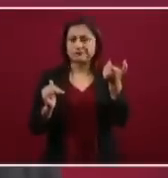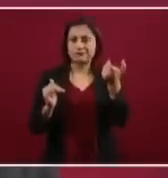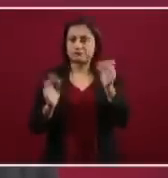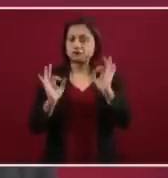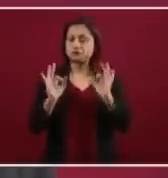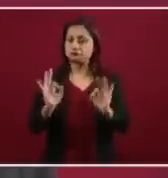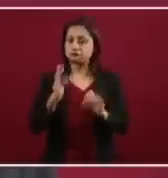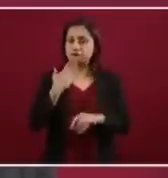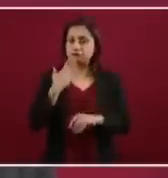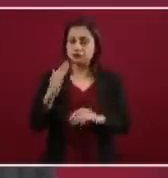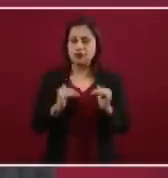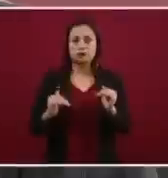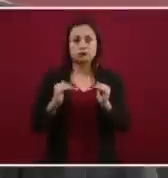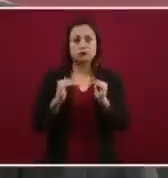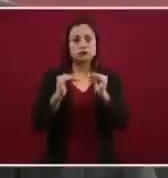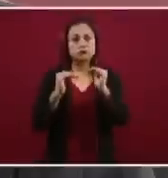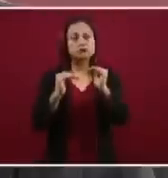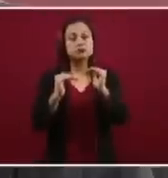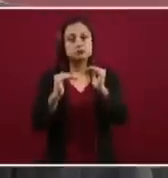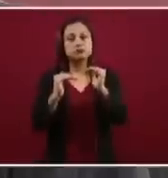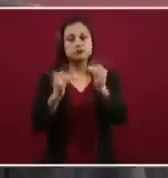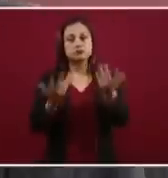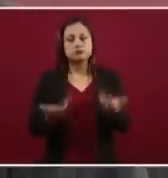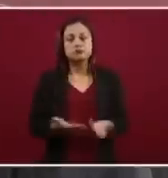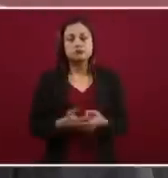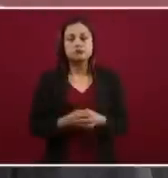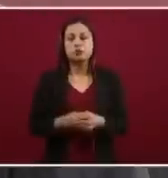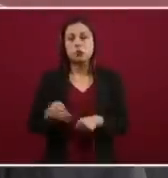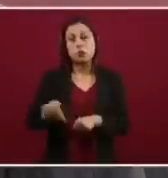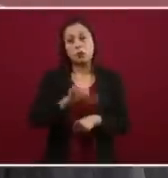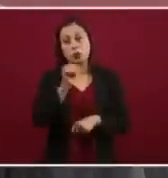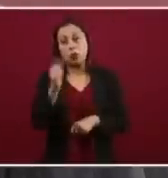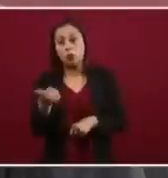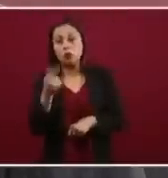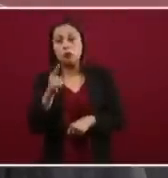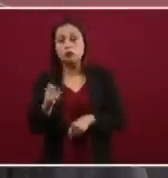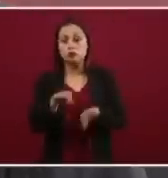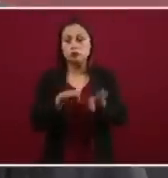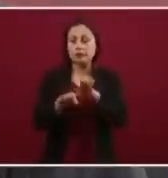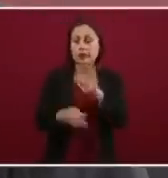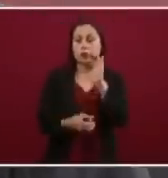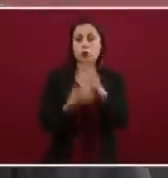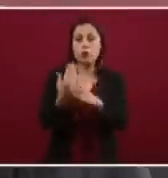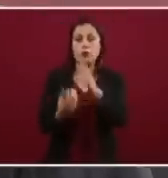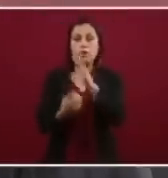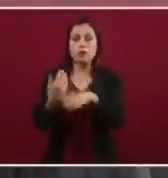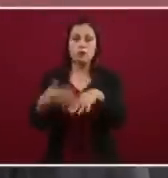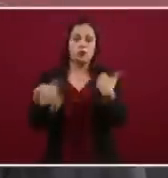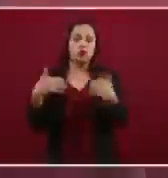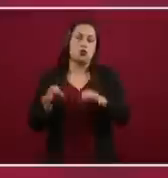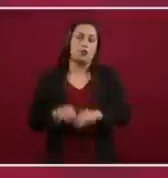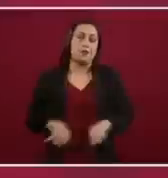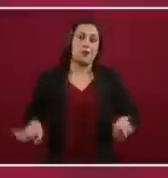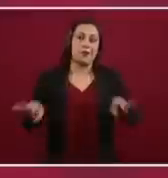la importancia que tiene que se estén creando empleos, la importancia que tiene